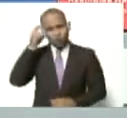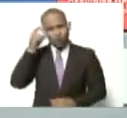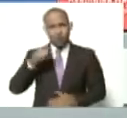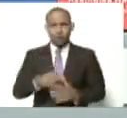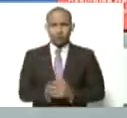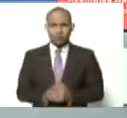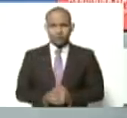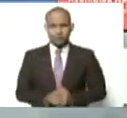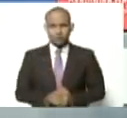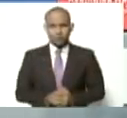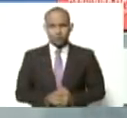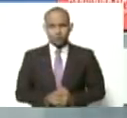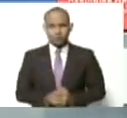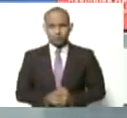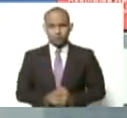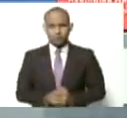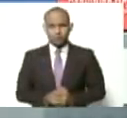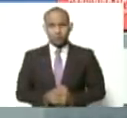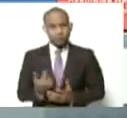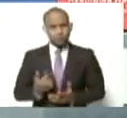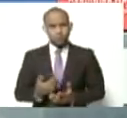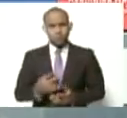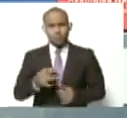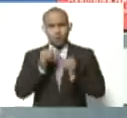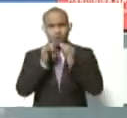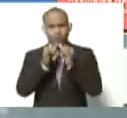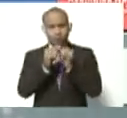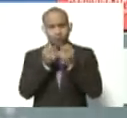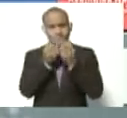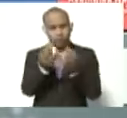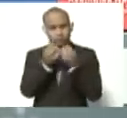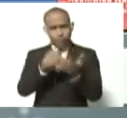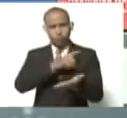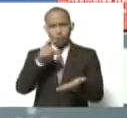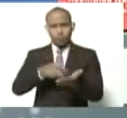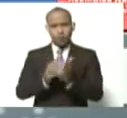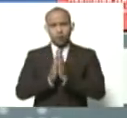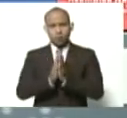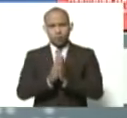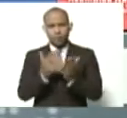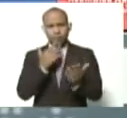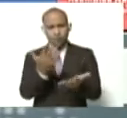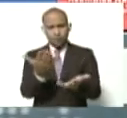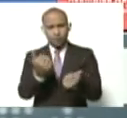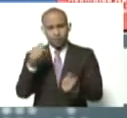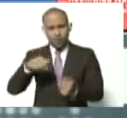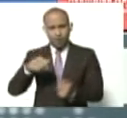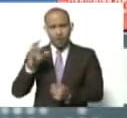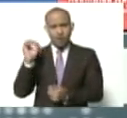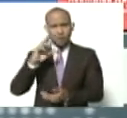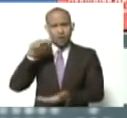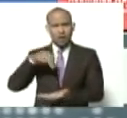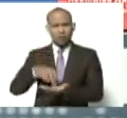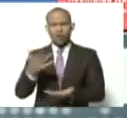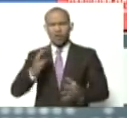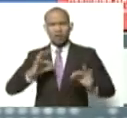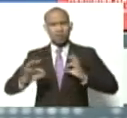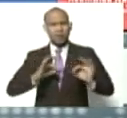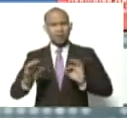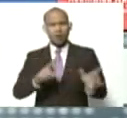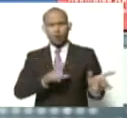que podamos conocer su denuncia. ¿Qué van a hacer en la Asamblea Nacional con esta